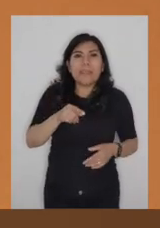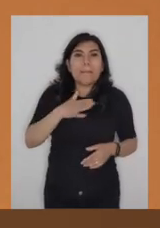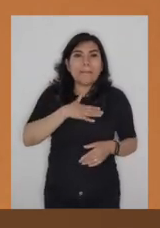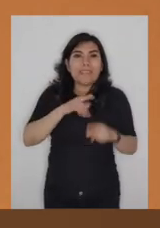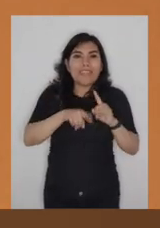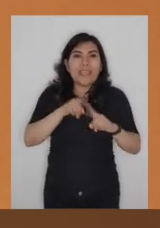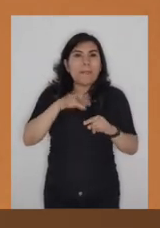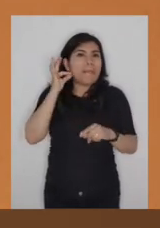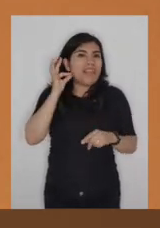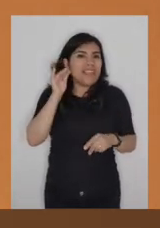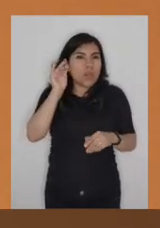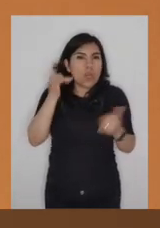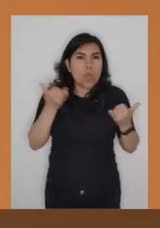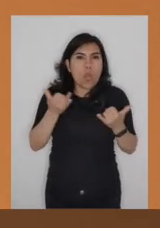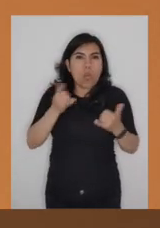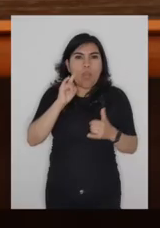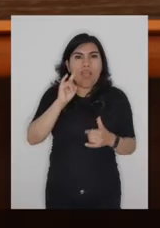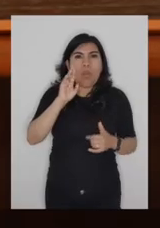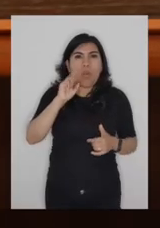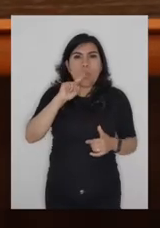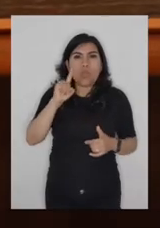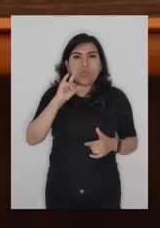Úrsula, Chihuahua.